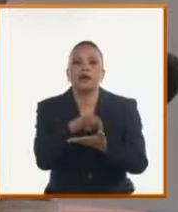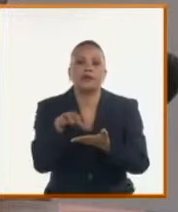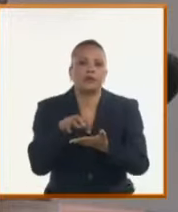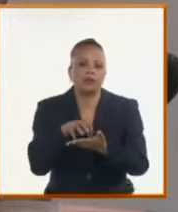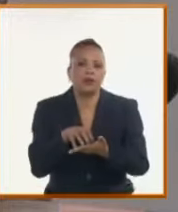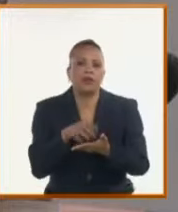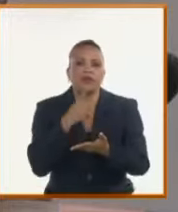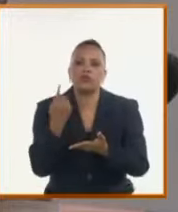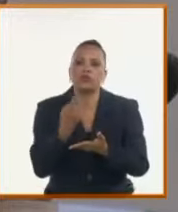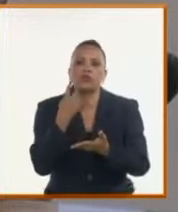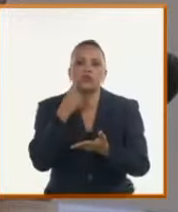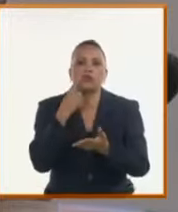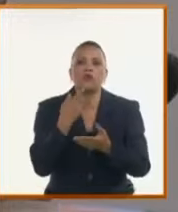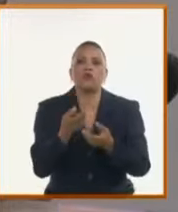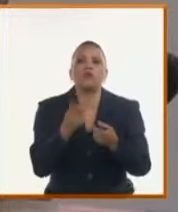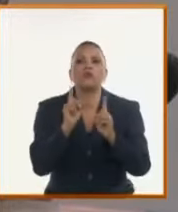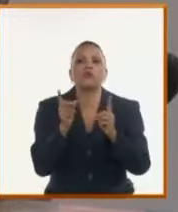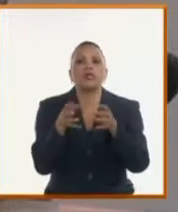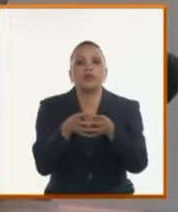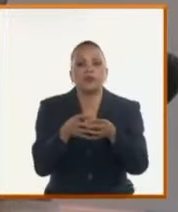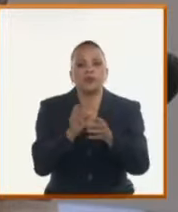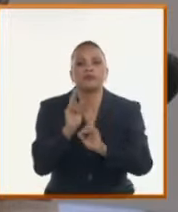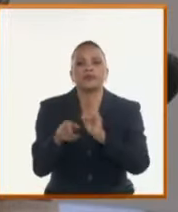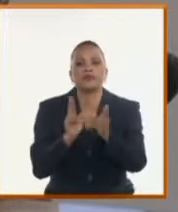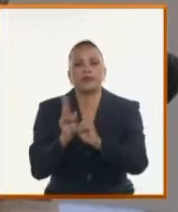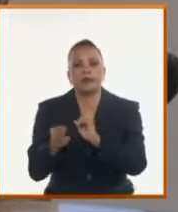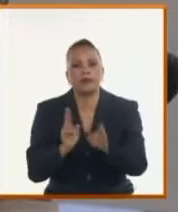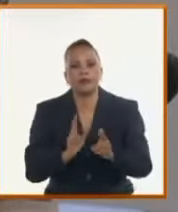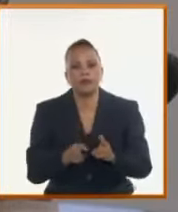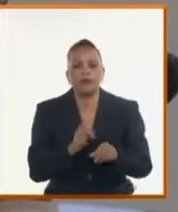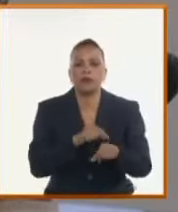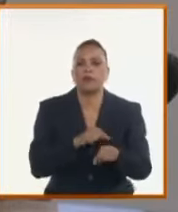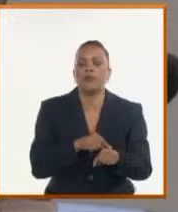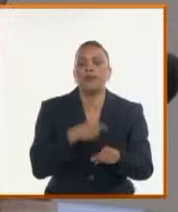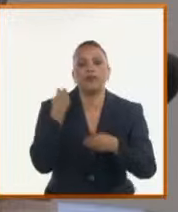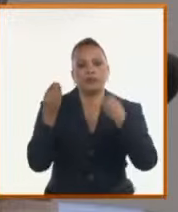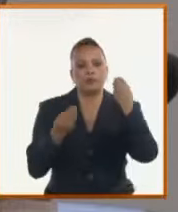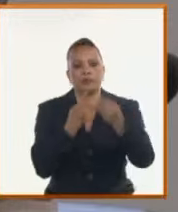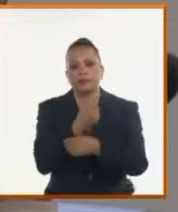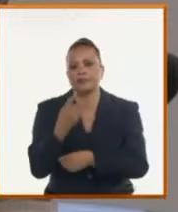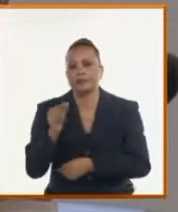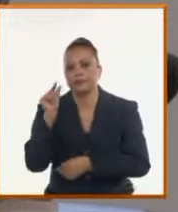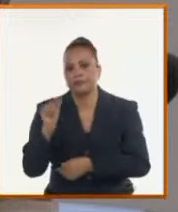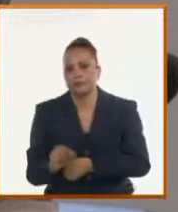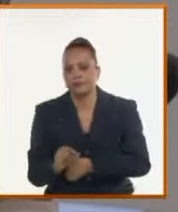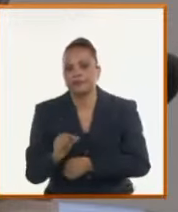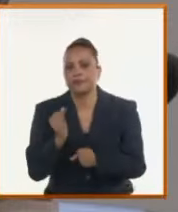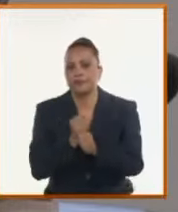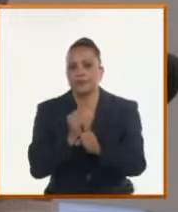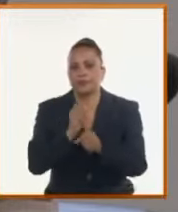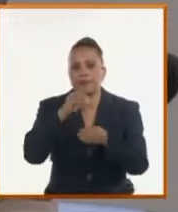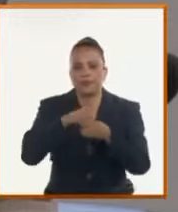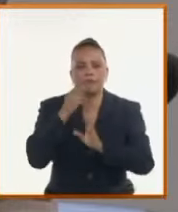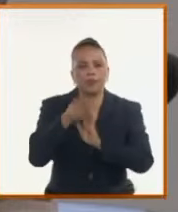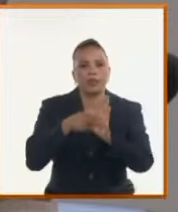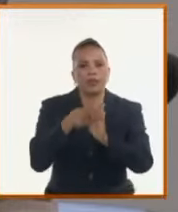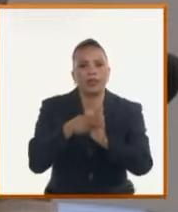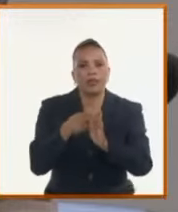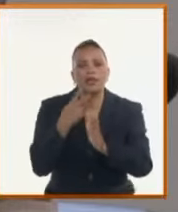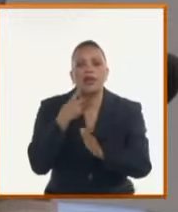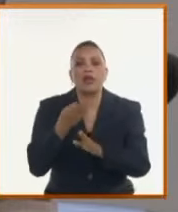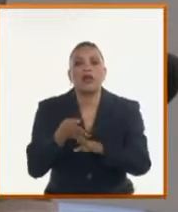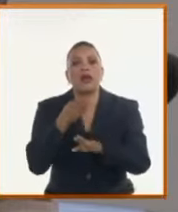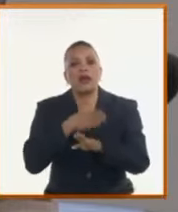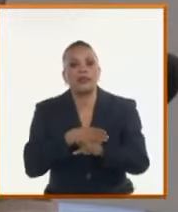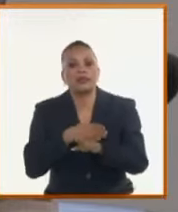viaje nosotros tenemos un consejillo de partida donde se le dan indicaciones precisas donde se analiza con cada uno de los tripulantes tanto a la salida del tren Como